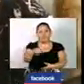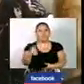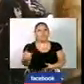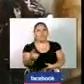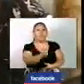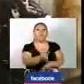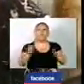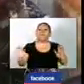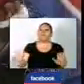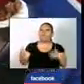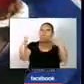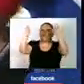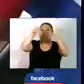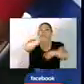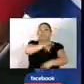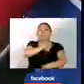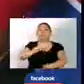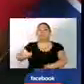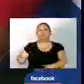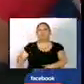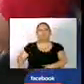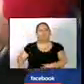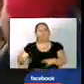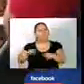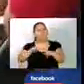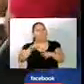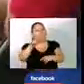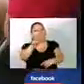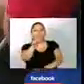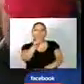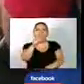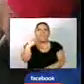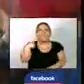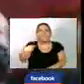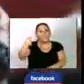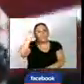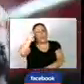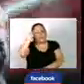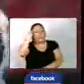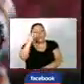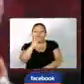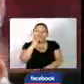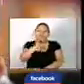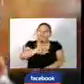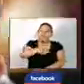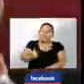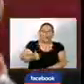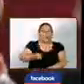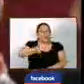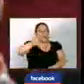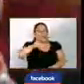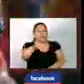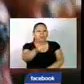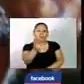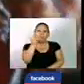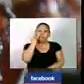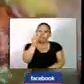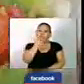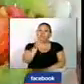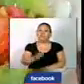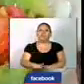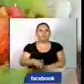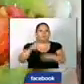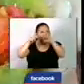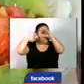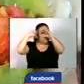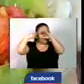salvadoreños y como no pecado fuera no reaccionar con un me encanta a esta sabrosura con